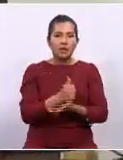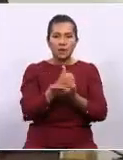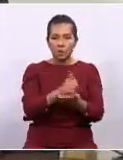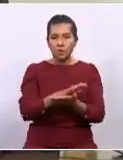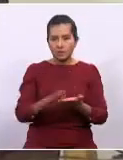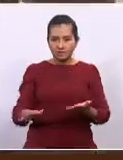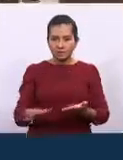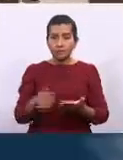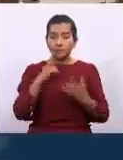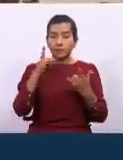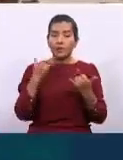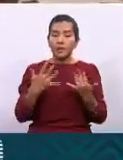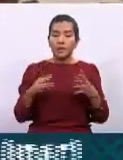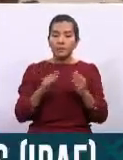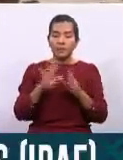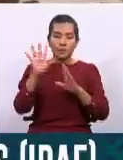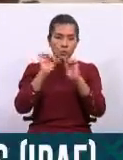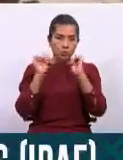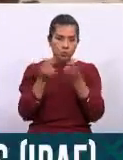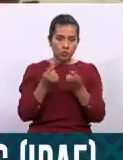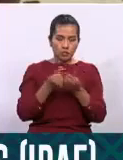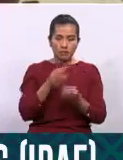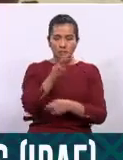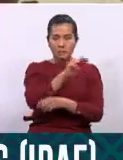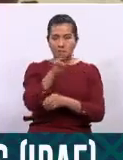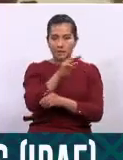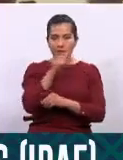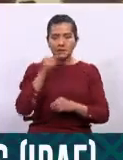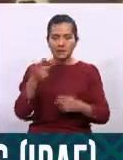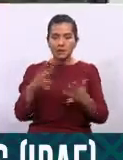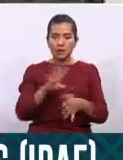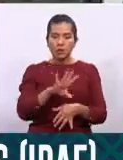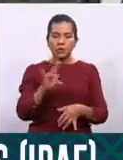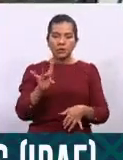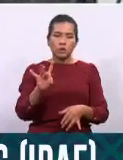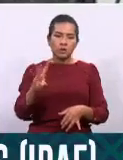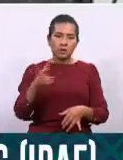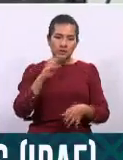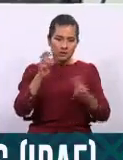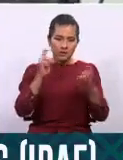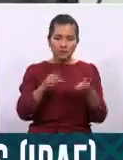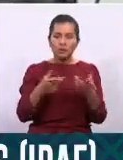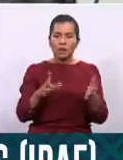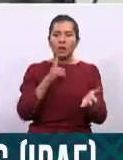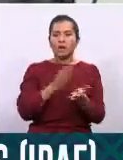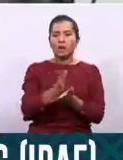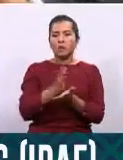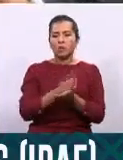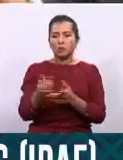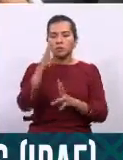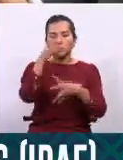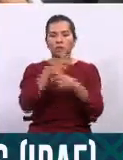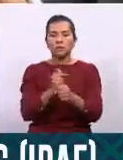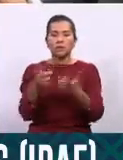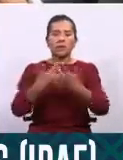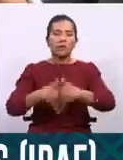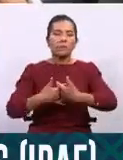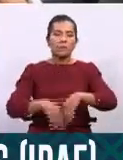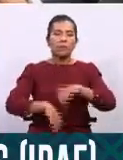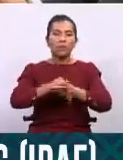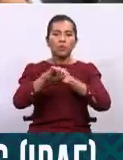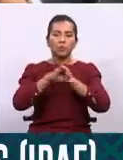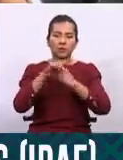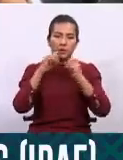El Gobierno Nacional, a través del Gabinete Ministerial, aprobó el Decreto Supremo 4786 que autoriza la creación de la Empresa Pública Productiva